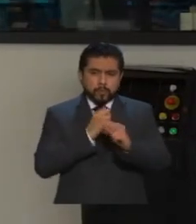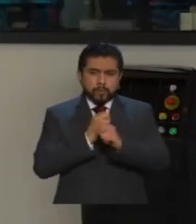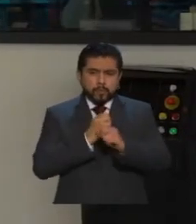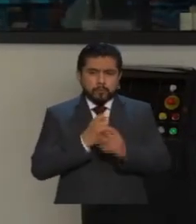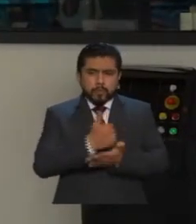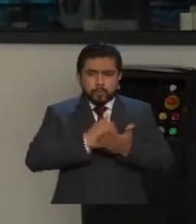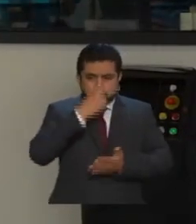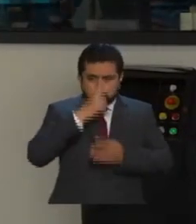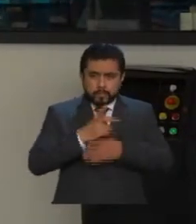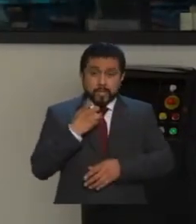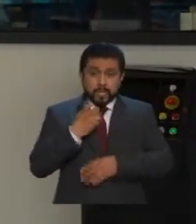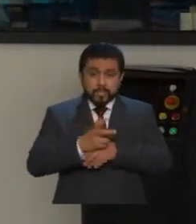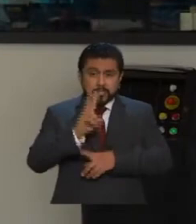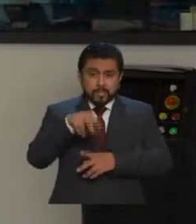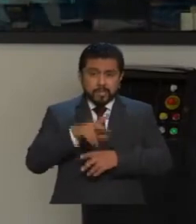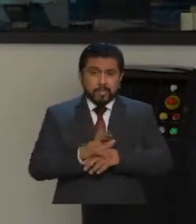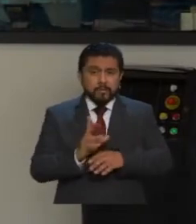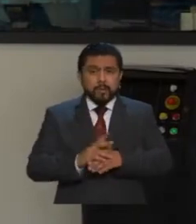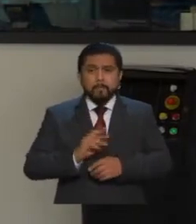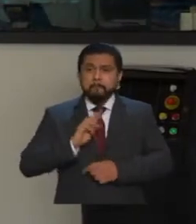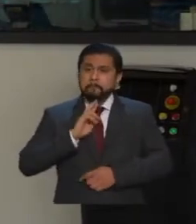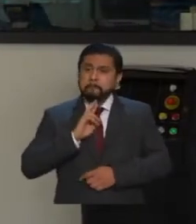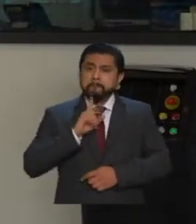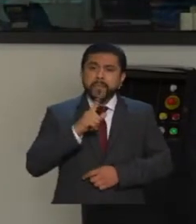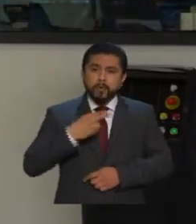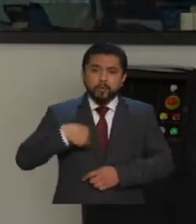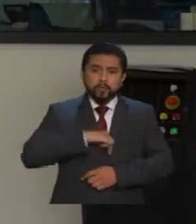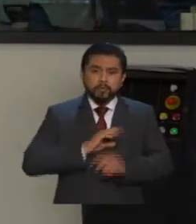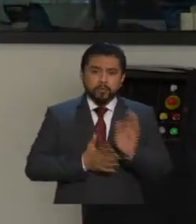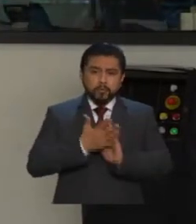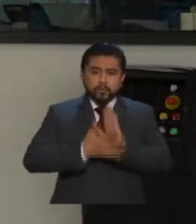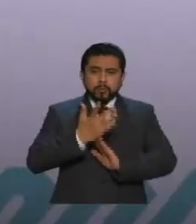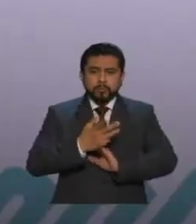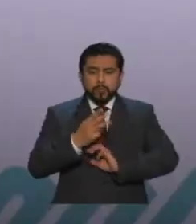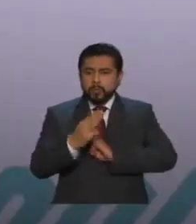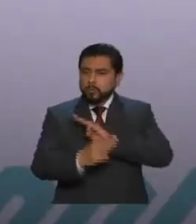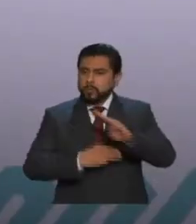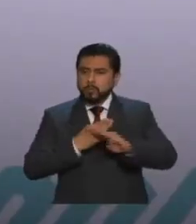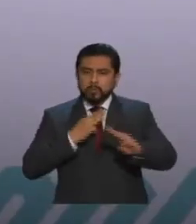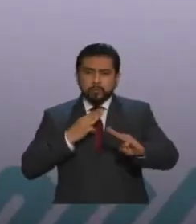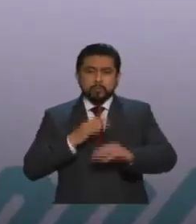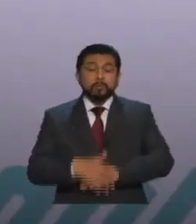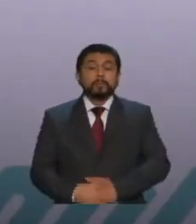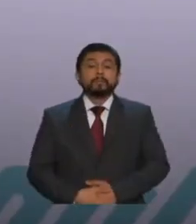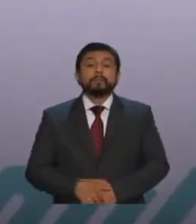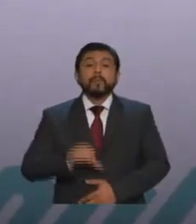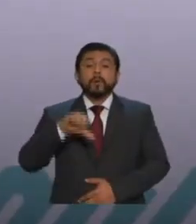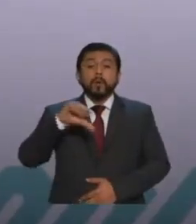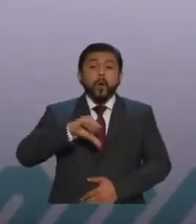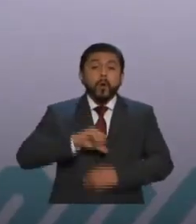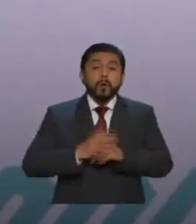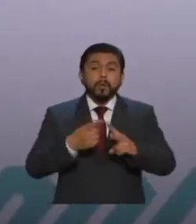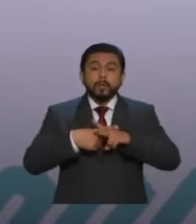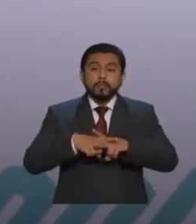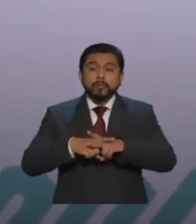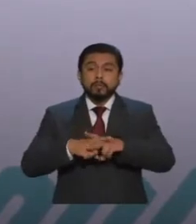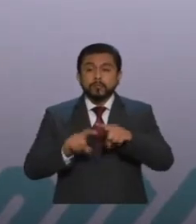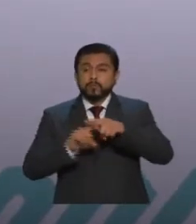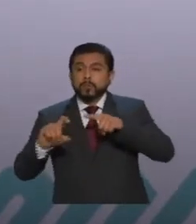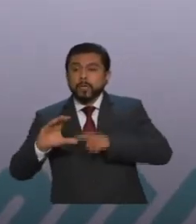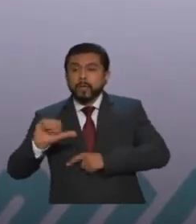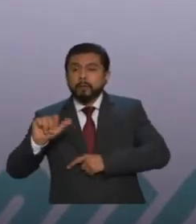mejores teleféricos que nosotros hemos construido en el mundo. Hoy damos el inicio de obra del